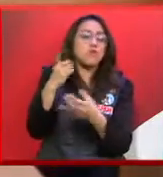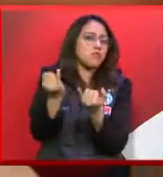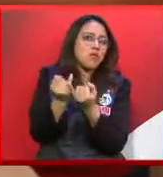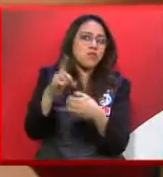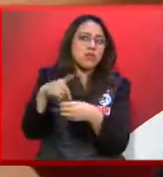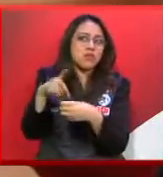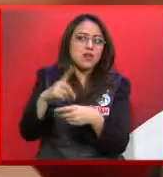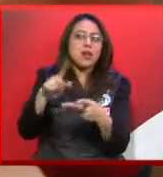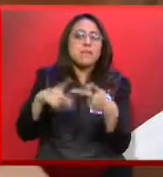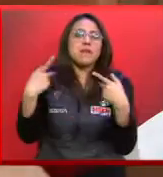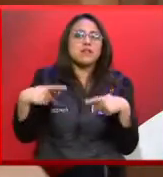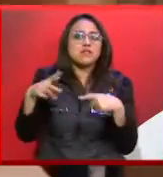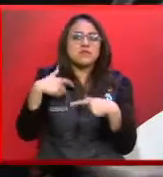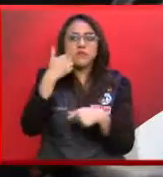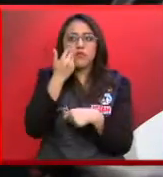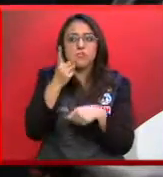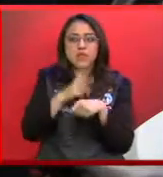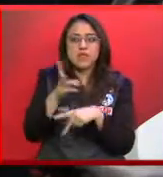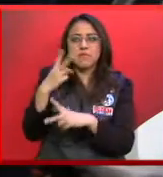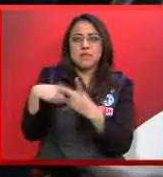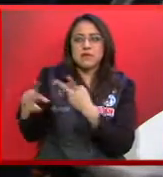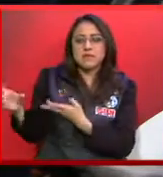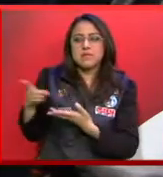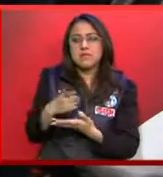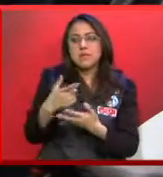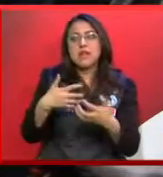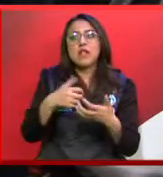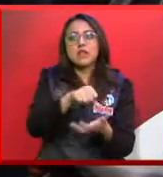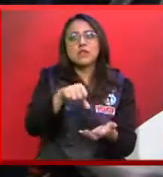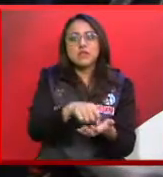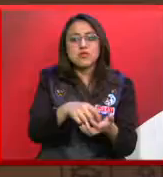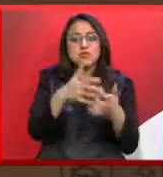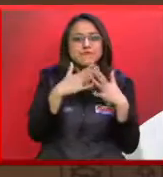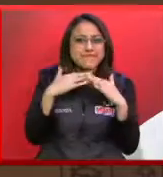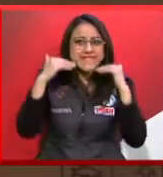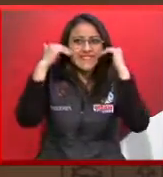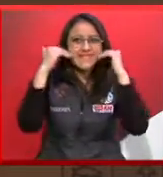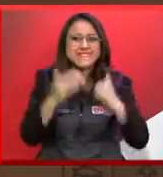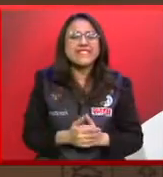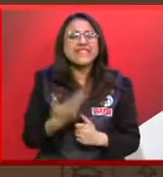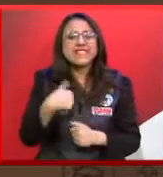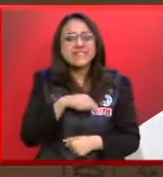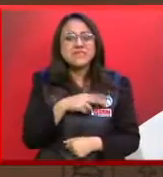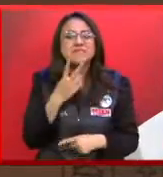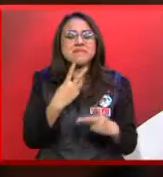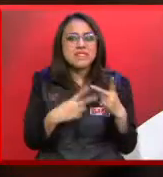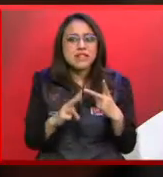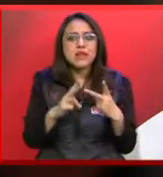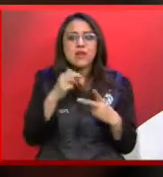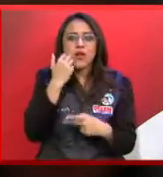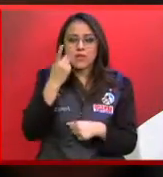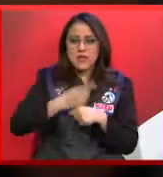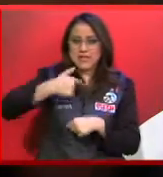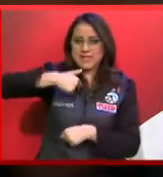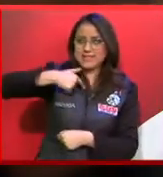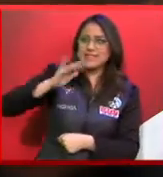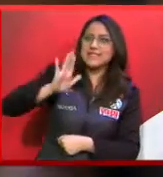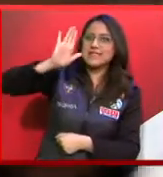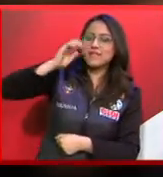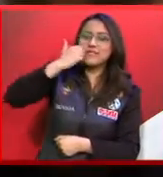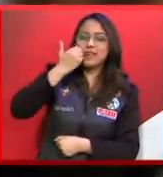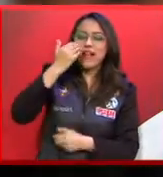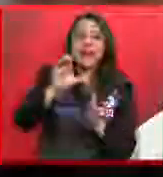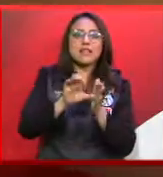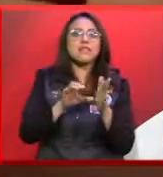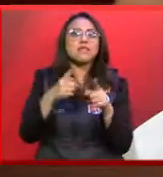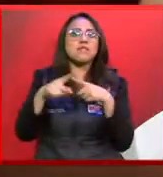apoyando con voluntariado corporativo en la fábrica de sonrisas. Nosotros somos voluntarios de levantar la mano, tenemos un calendario